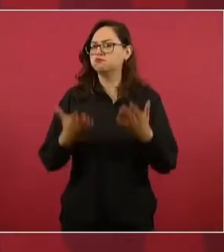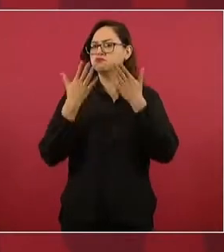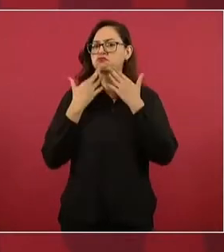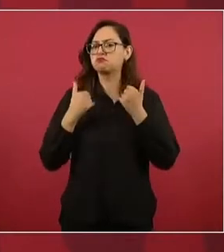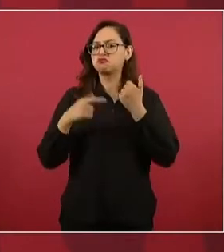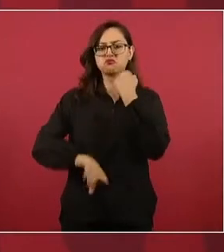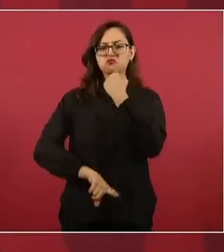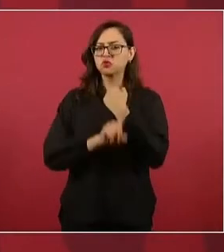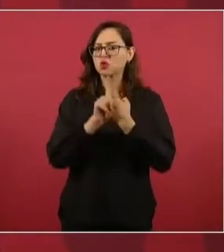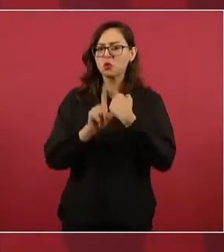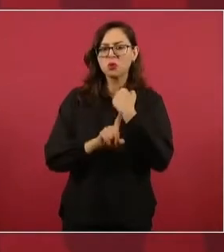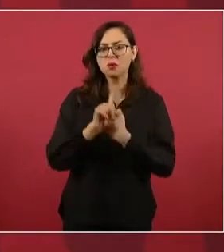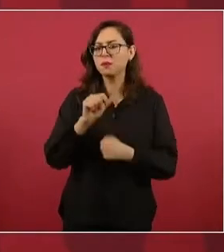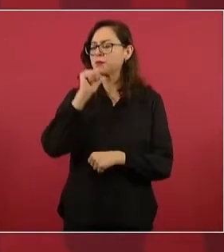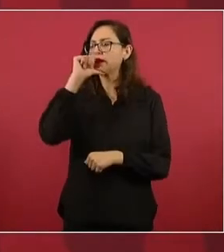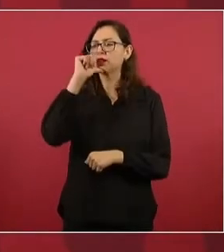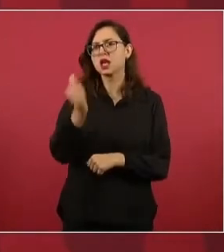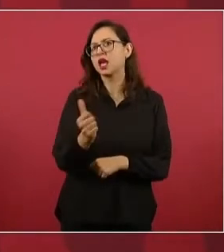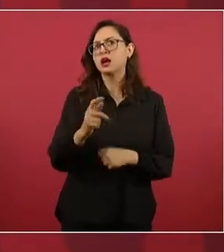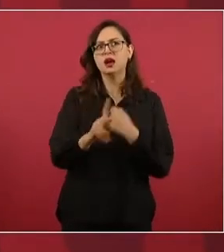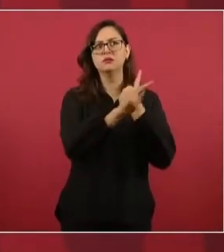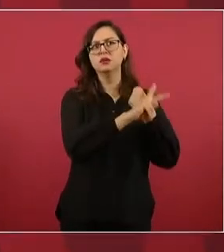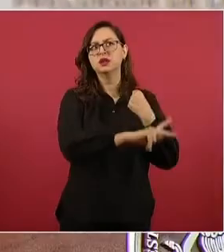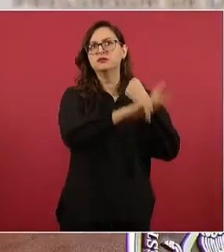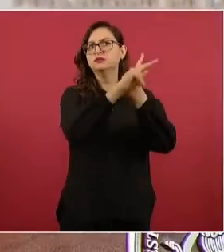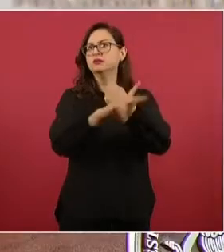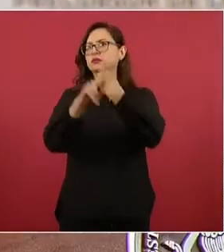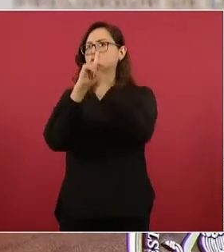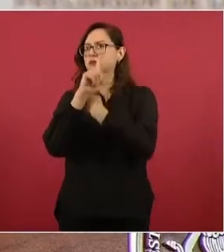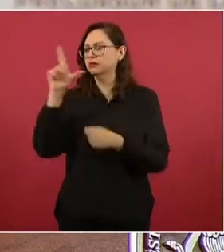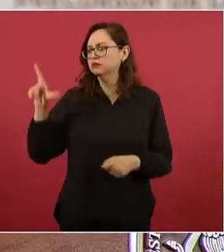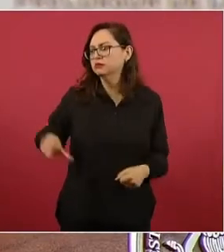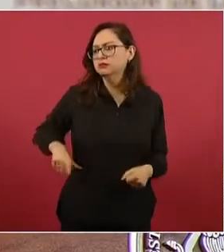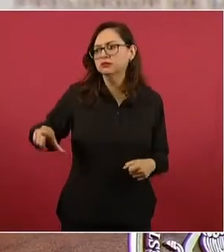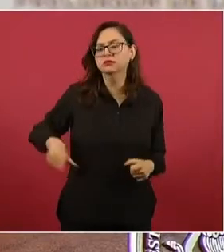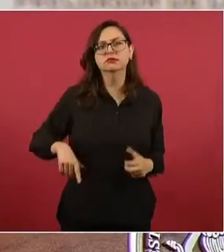dificultad, no tenemos problema con ningún gobierno.